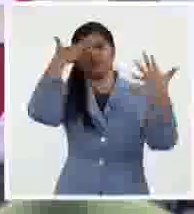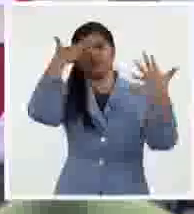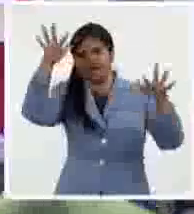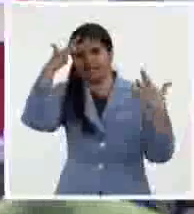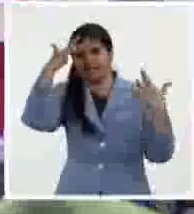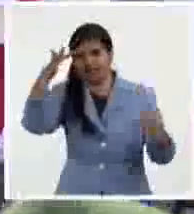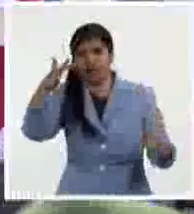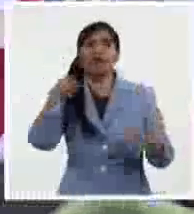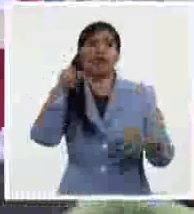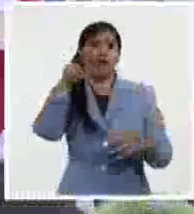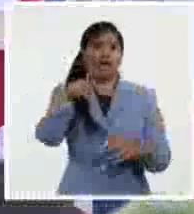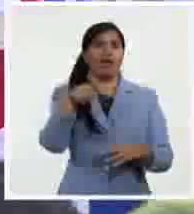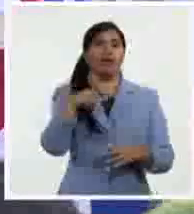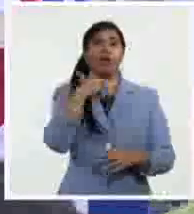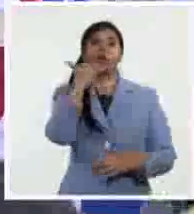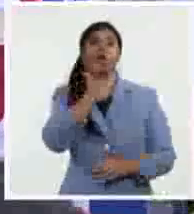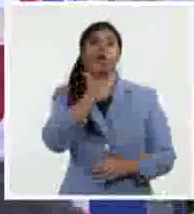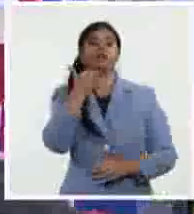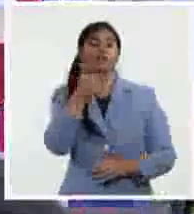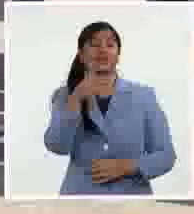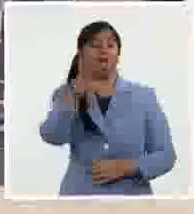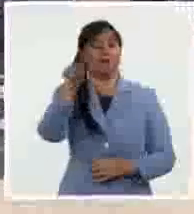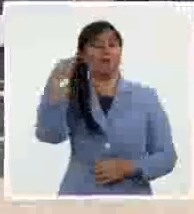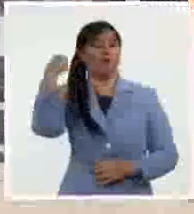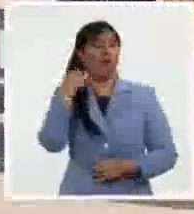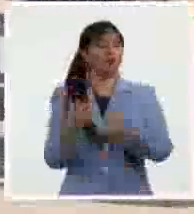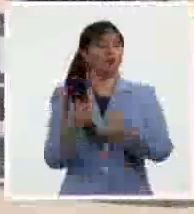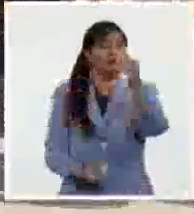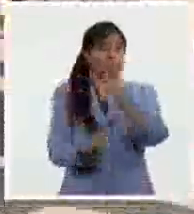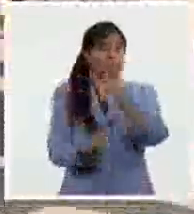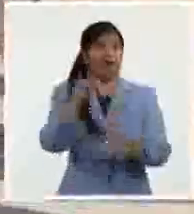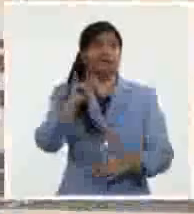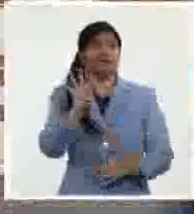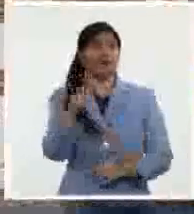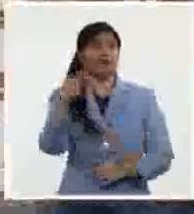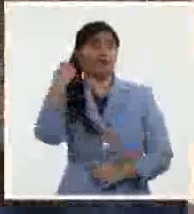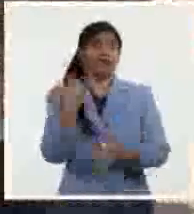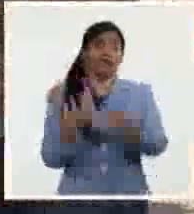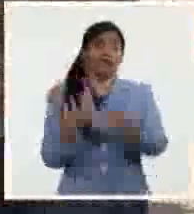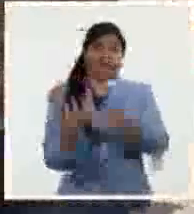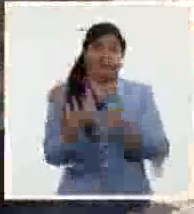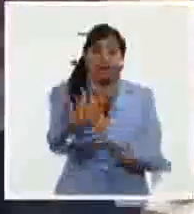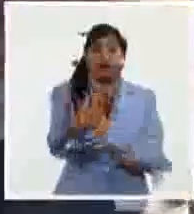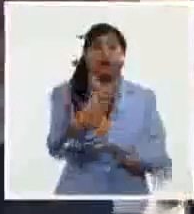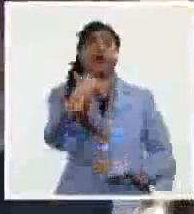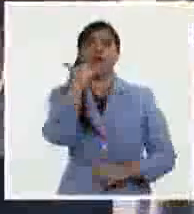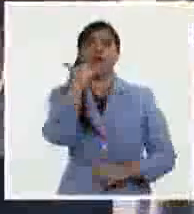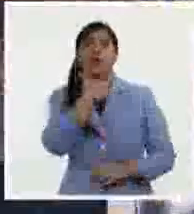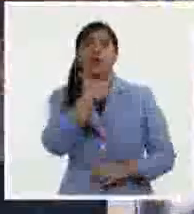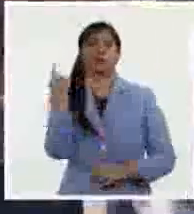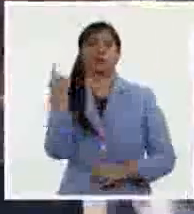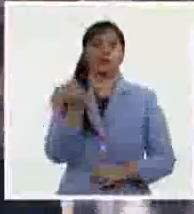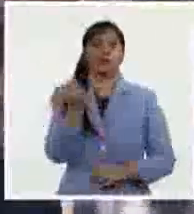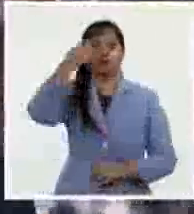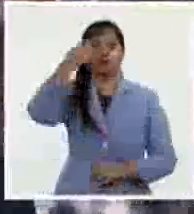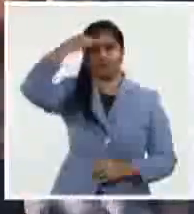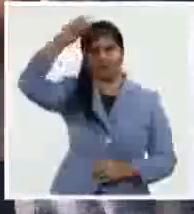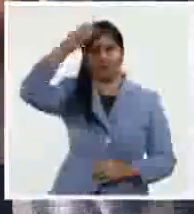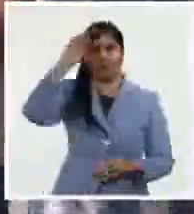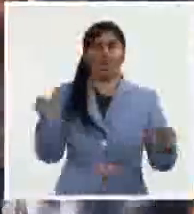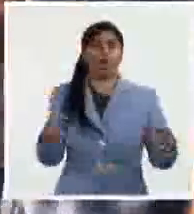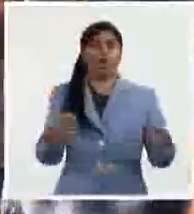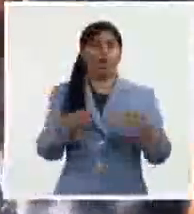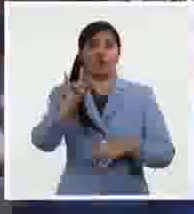Nacional Revolucionaria en su nuevo aniversario y se otorgó los carnés que acredita como militante de la Unión de Jóvenes Comunistas a un grupo de